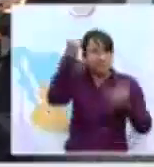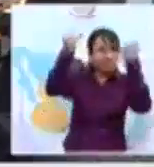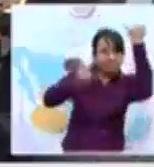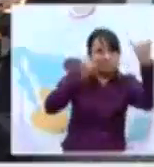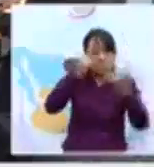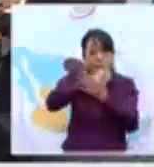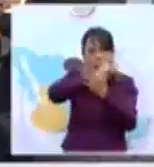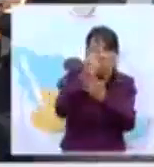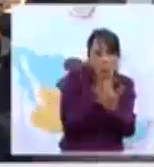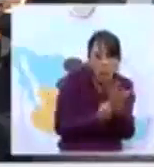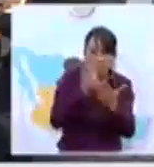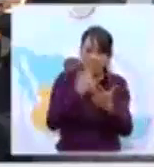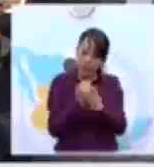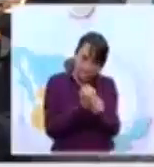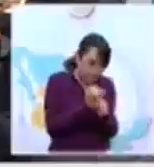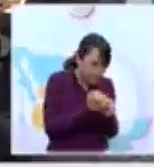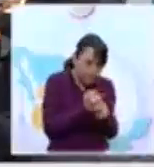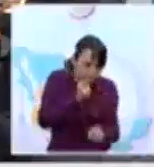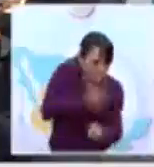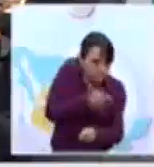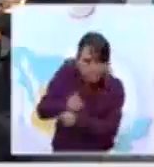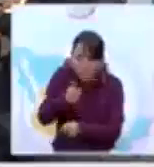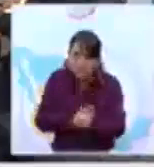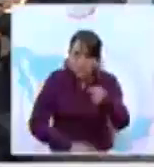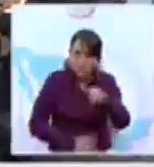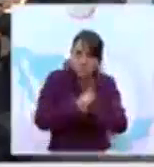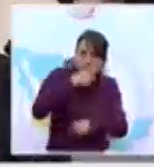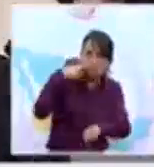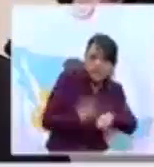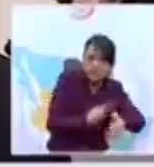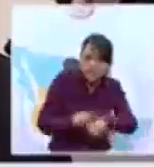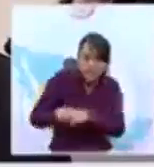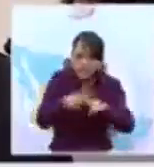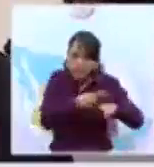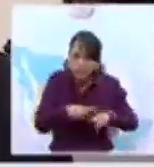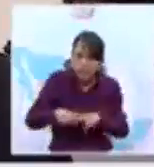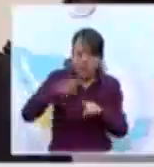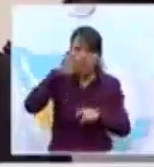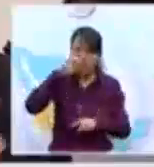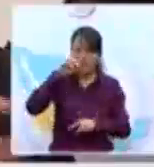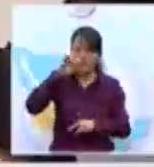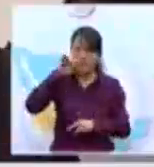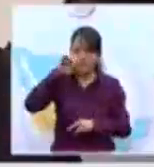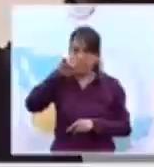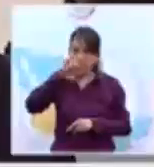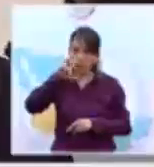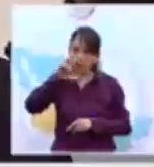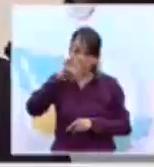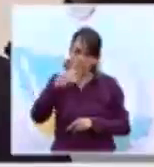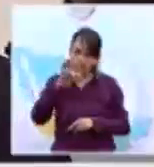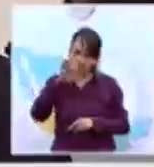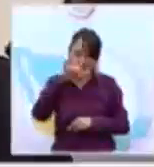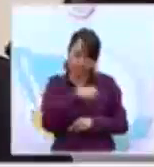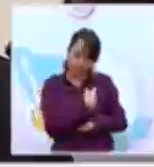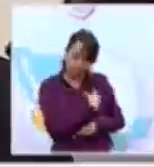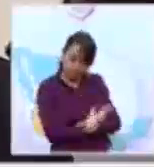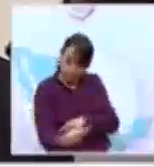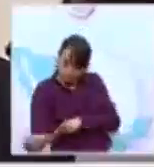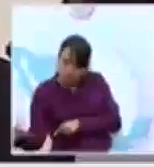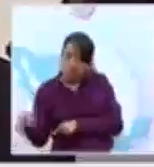que estén detectando oportunamente el daño y estén garantizando que esos niños, en las etapas donde todavía